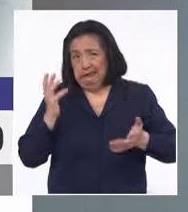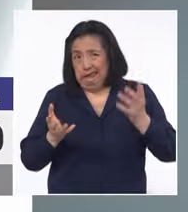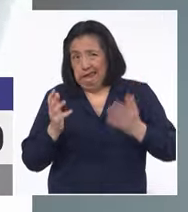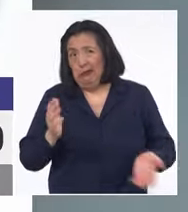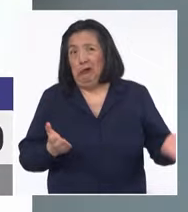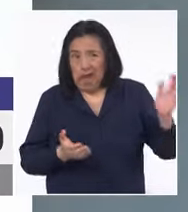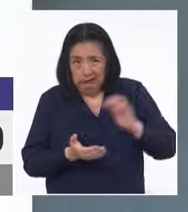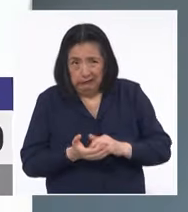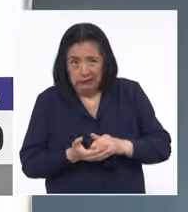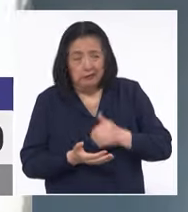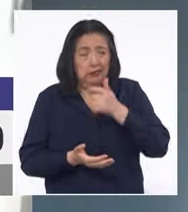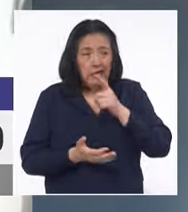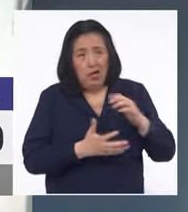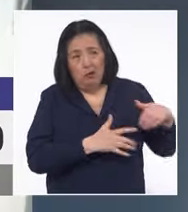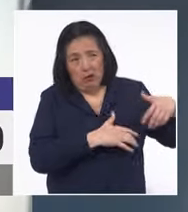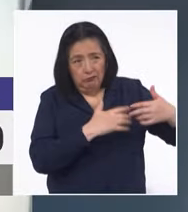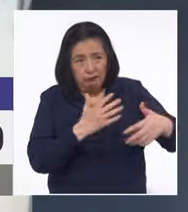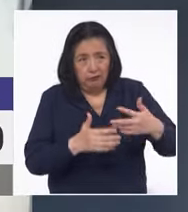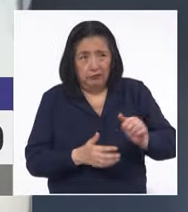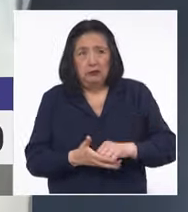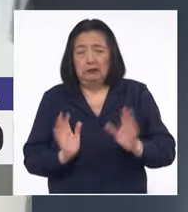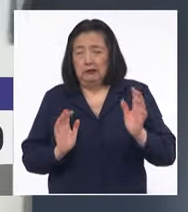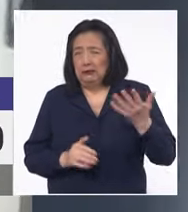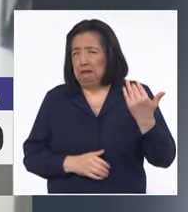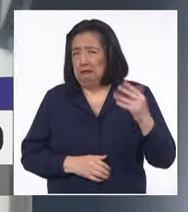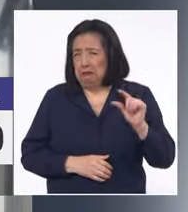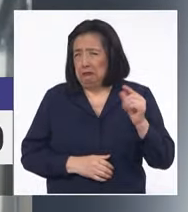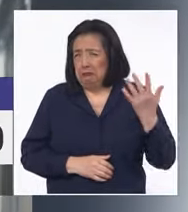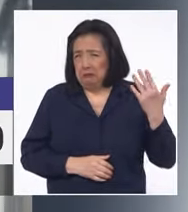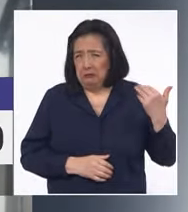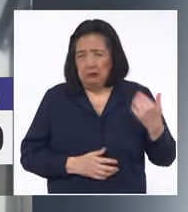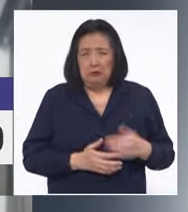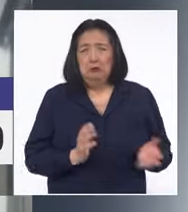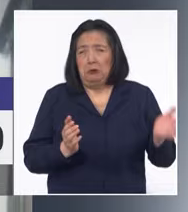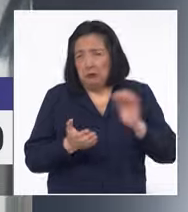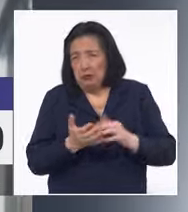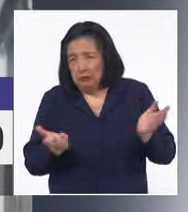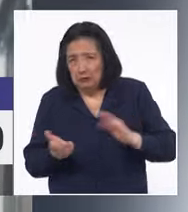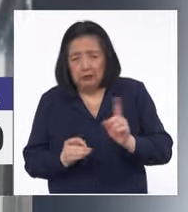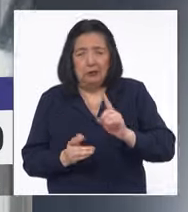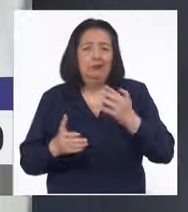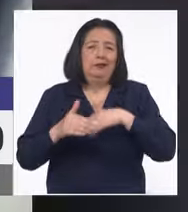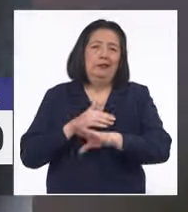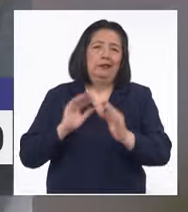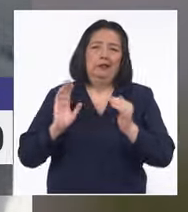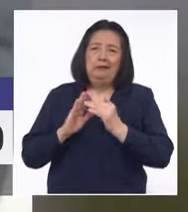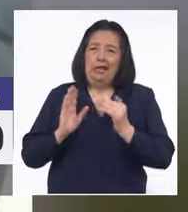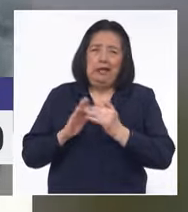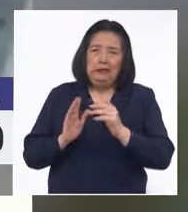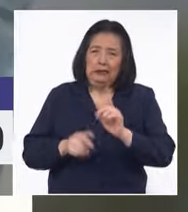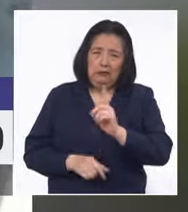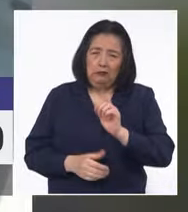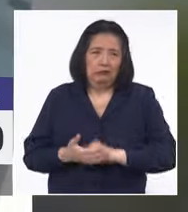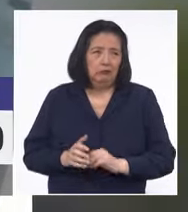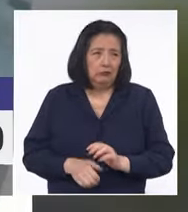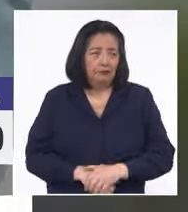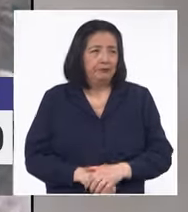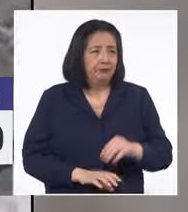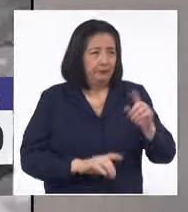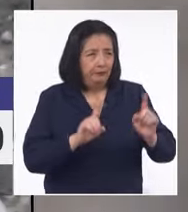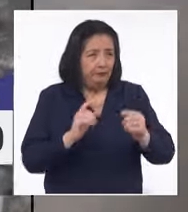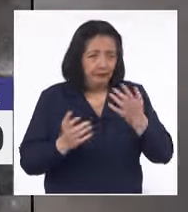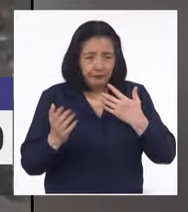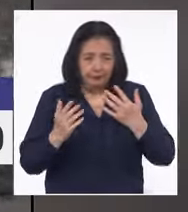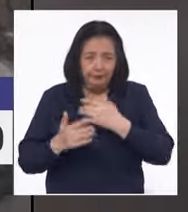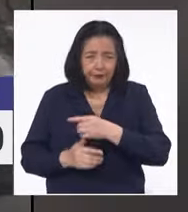se volviera a repetir lo que sucedió hace solo algunas horas, si se volviera a repetir, ya no ingresara a sus viviendas, a sus casas. Algunas